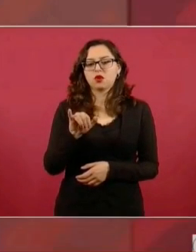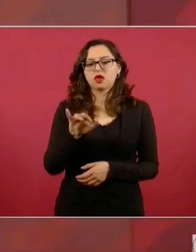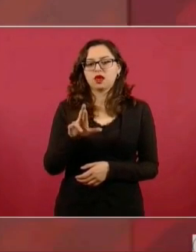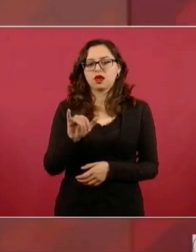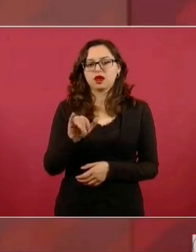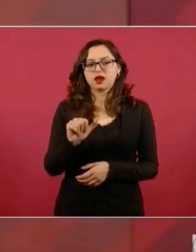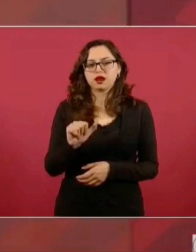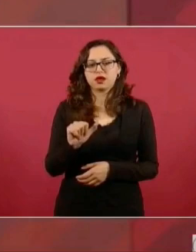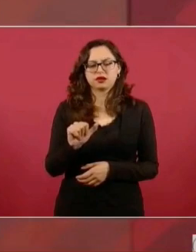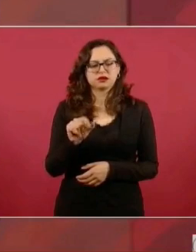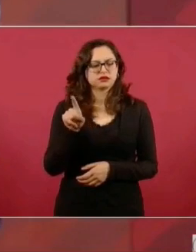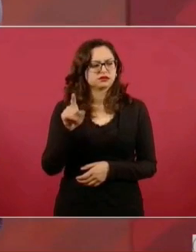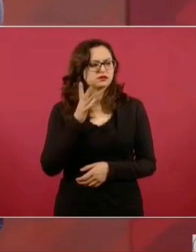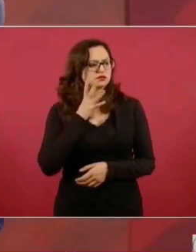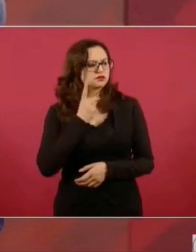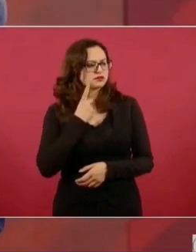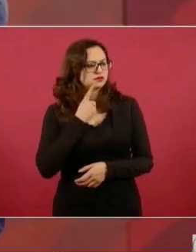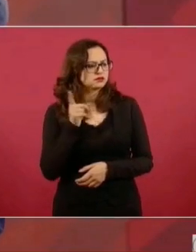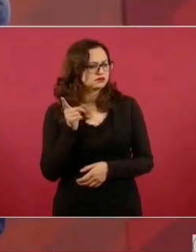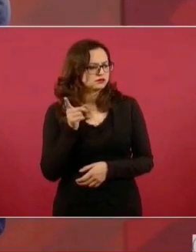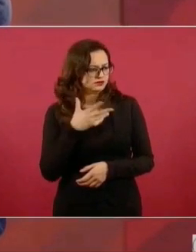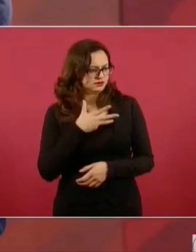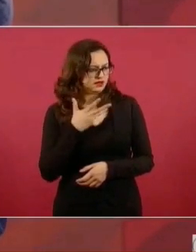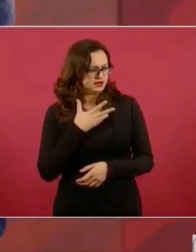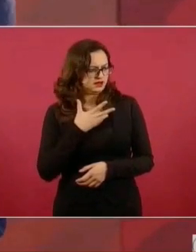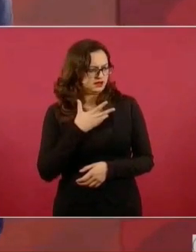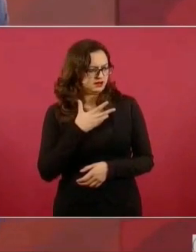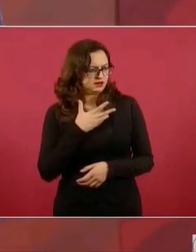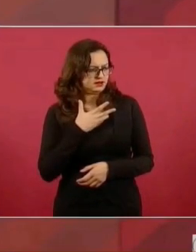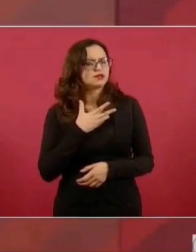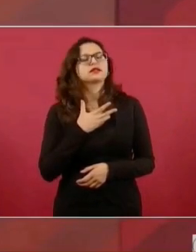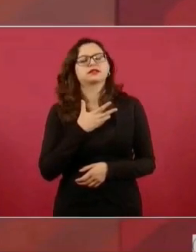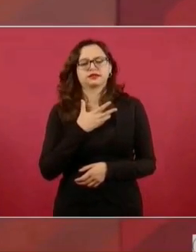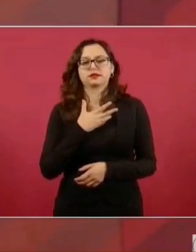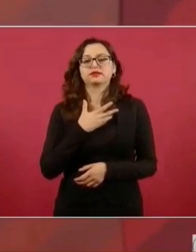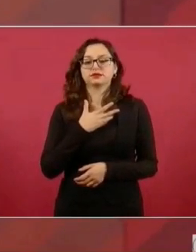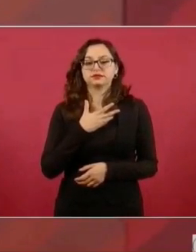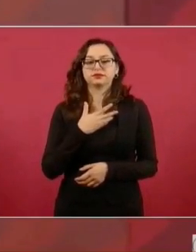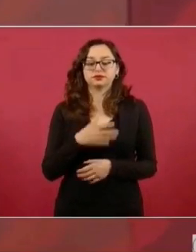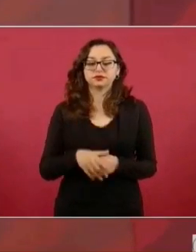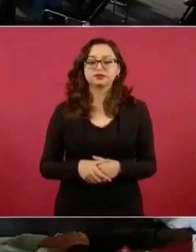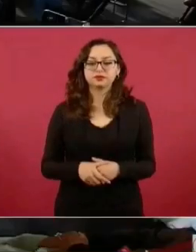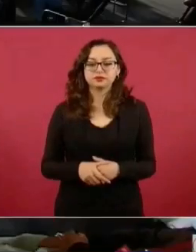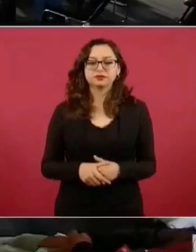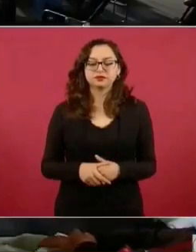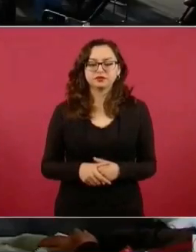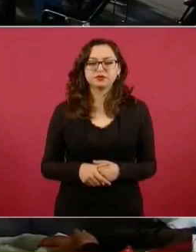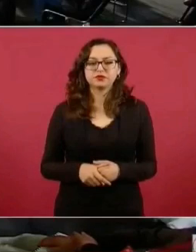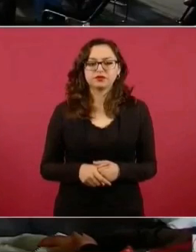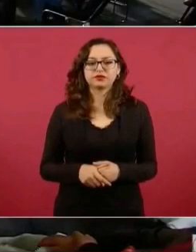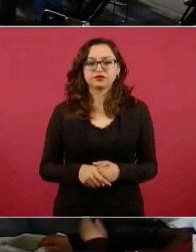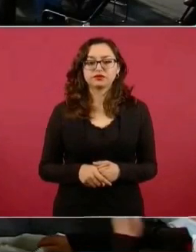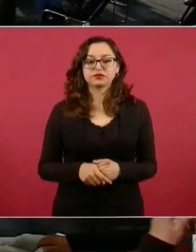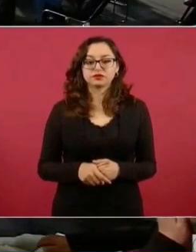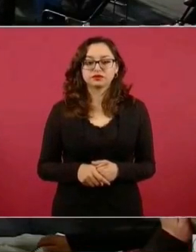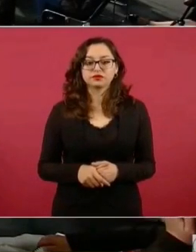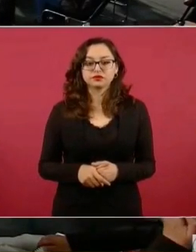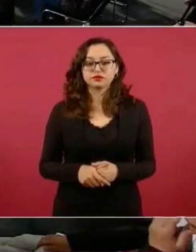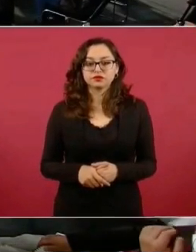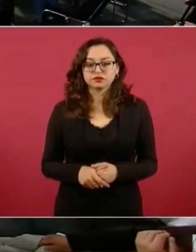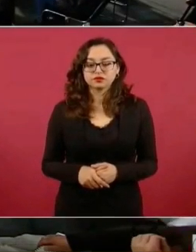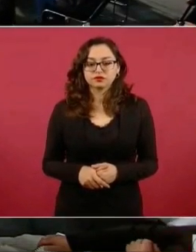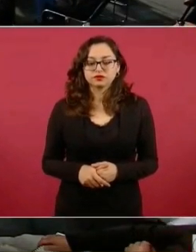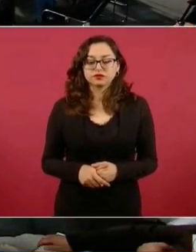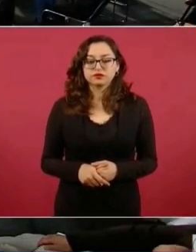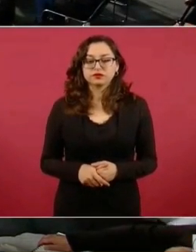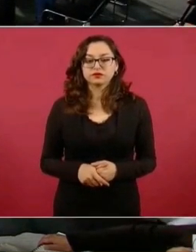No sé si está en la Cámara. Sí. Sí, es de la Cámara, coordinador de